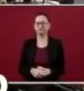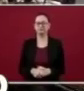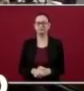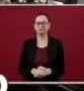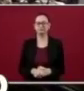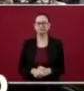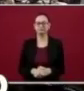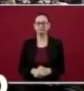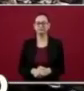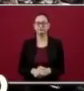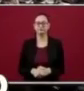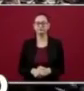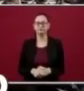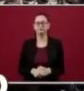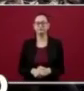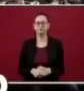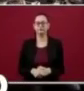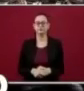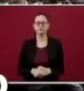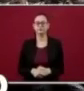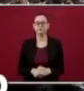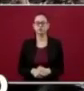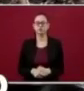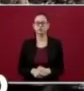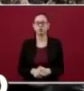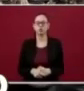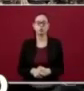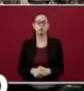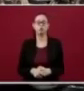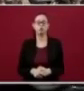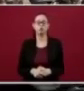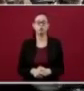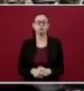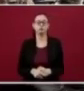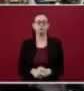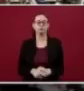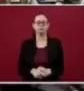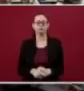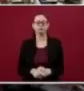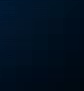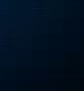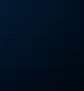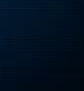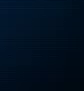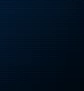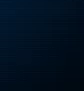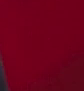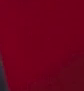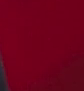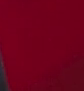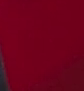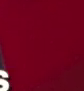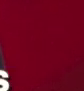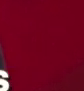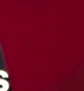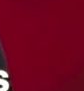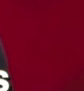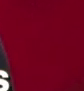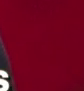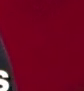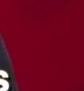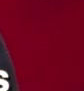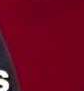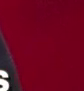El presidente Andrés Manuel López Obrador dio a conocer que premiará los lugares más limpios de México. La Secretaría de